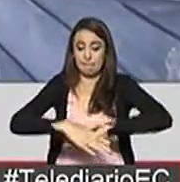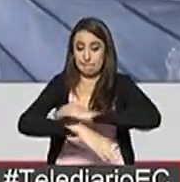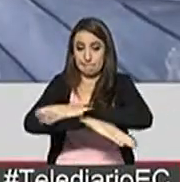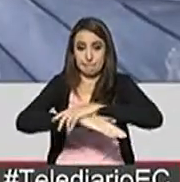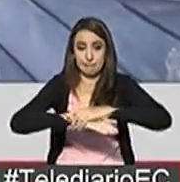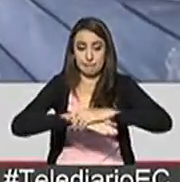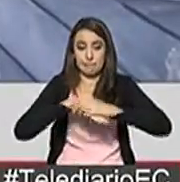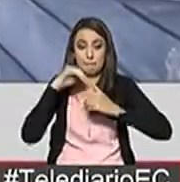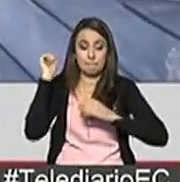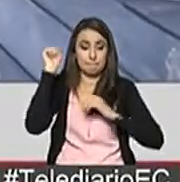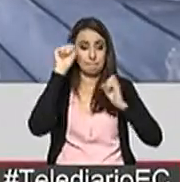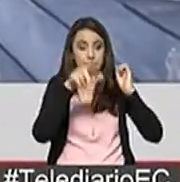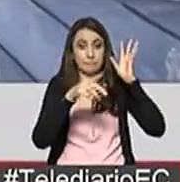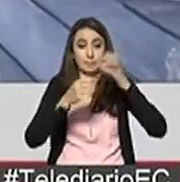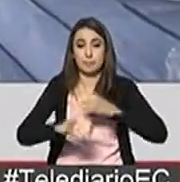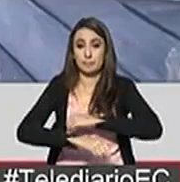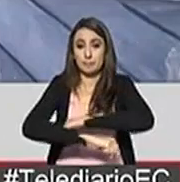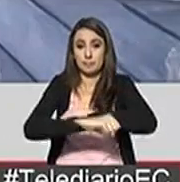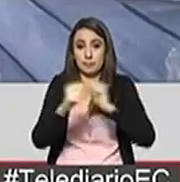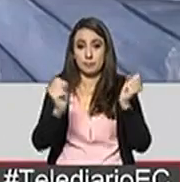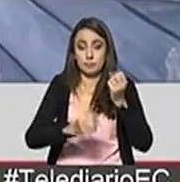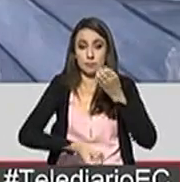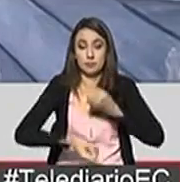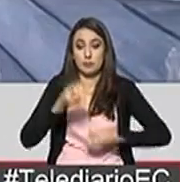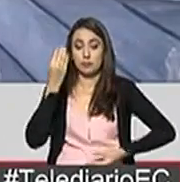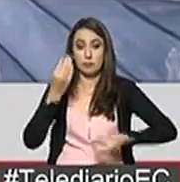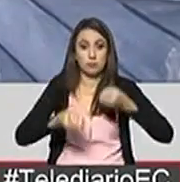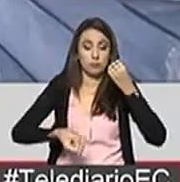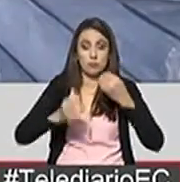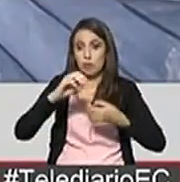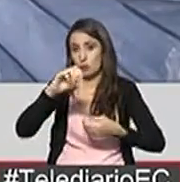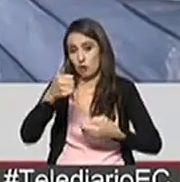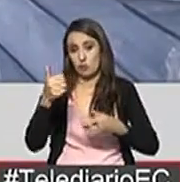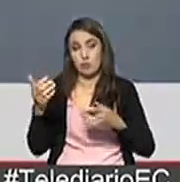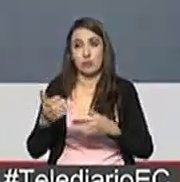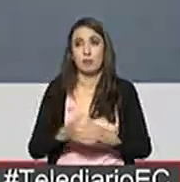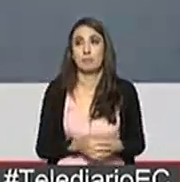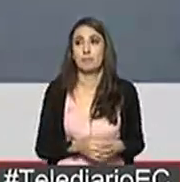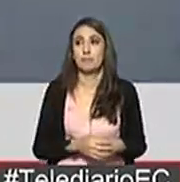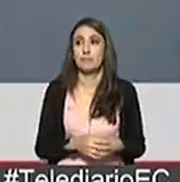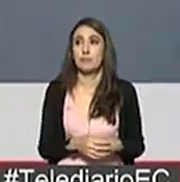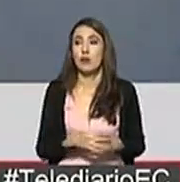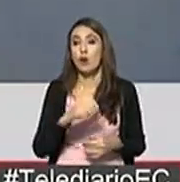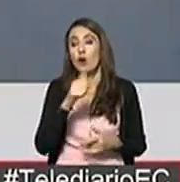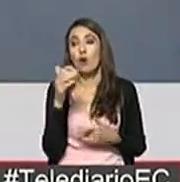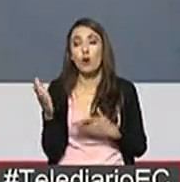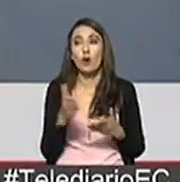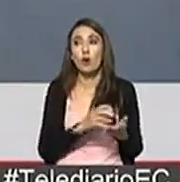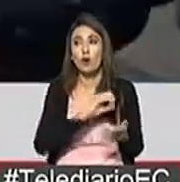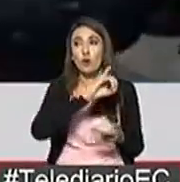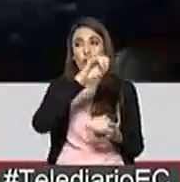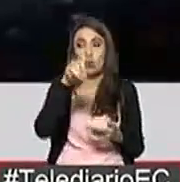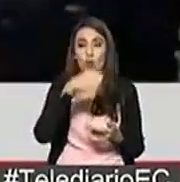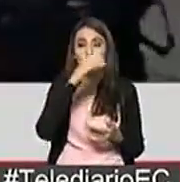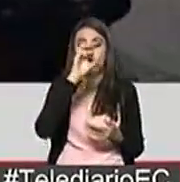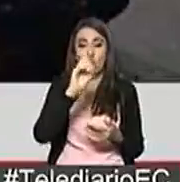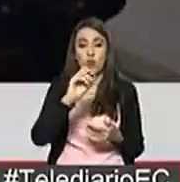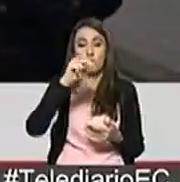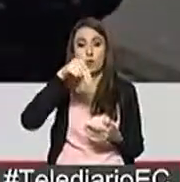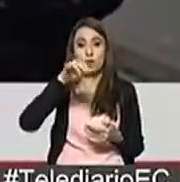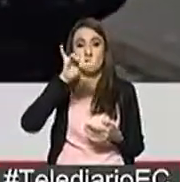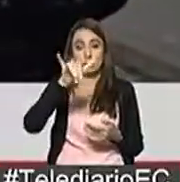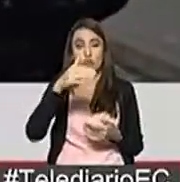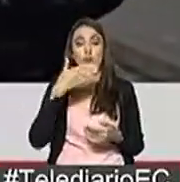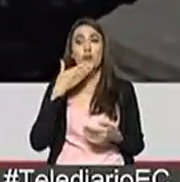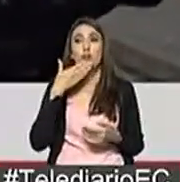produjo la explosión del volador en mi pierna también son contraproducentes. Otro caso es el de Johnny Coca. Se desempeñó como